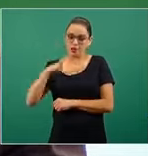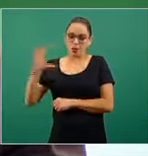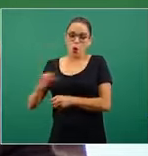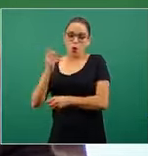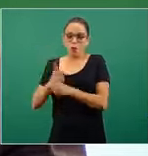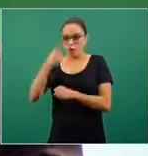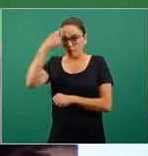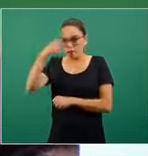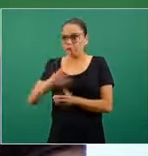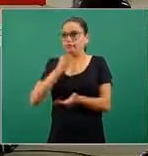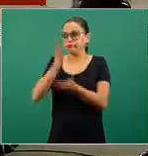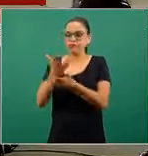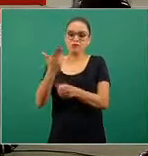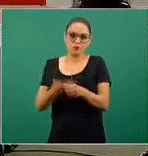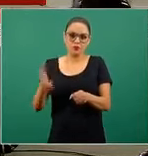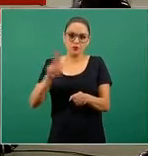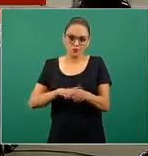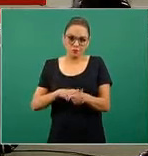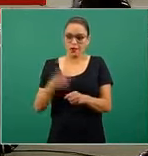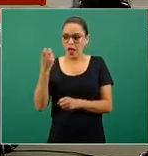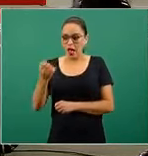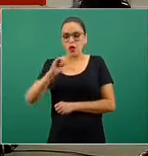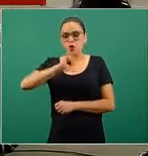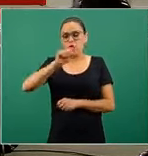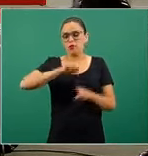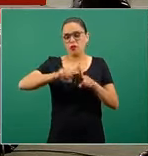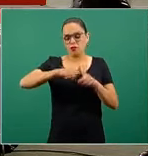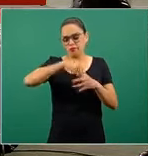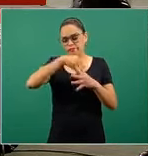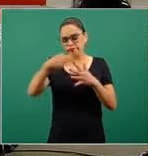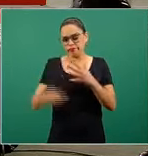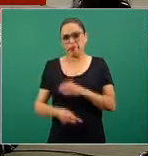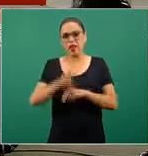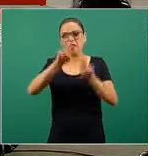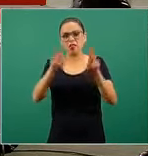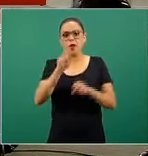otros determinantes sociales y económicos de la salud.